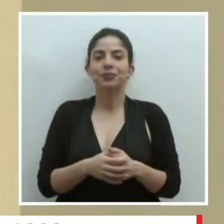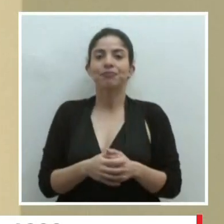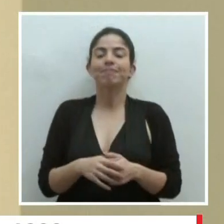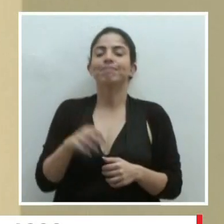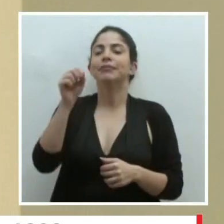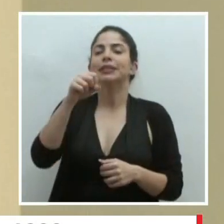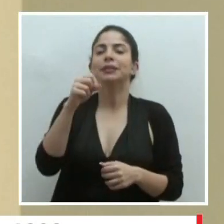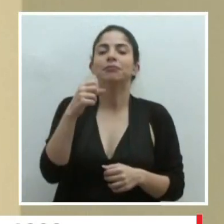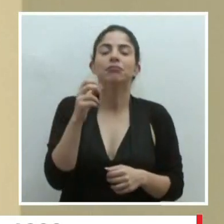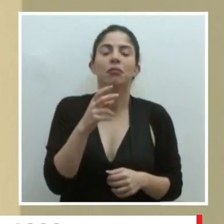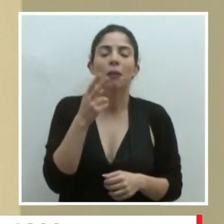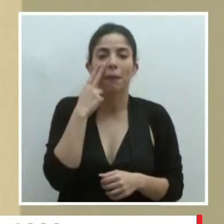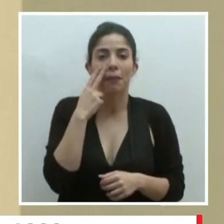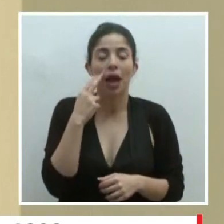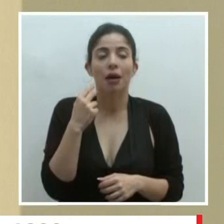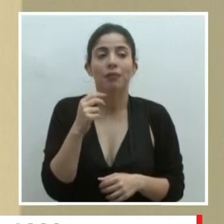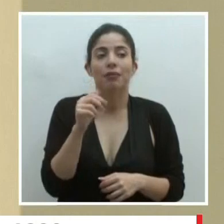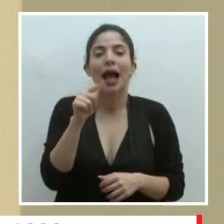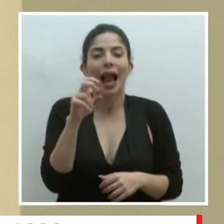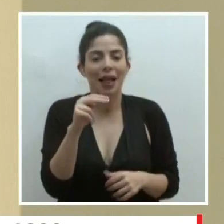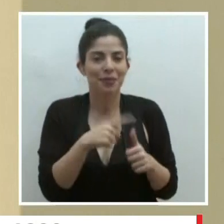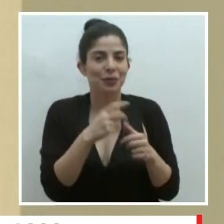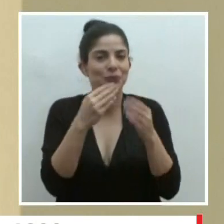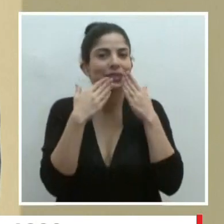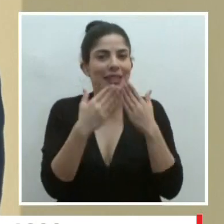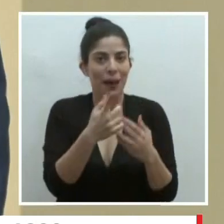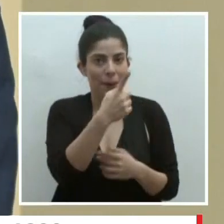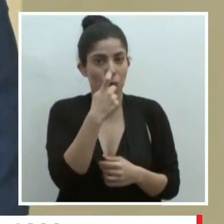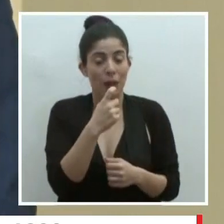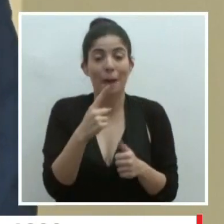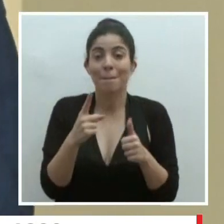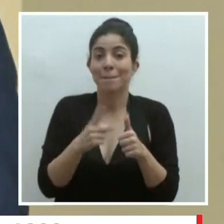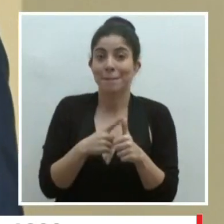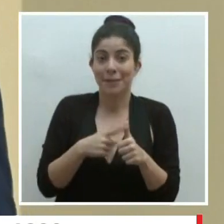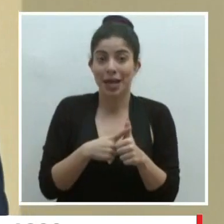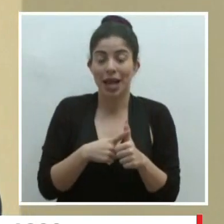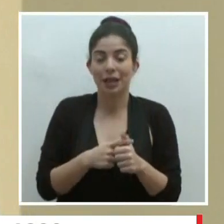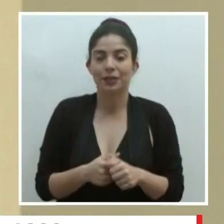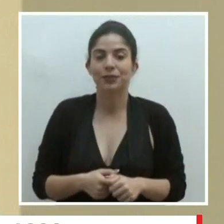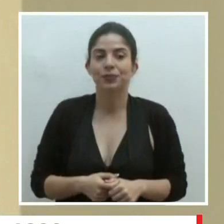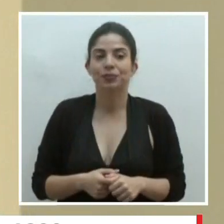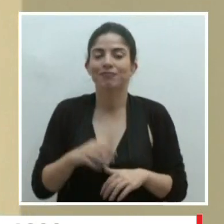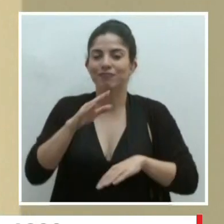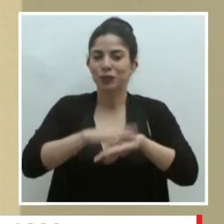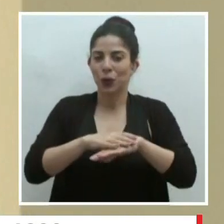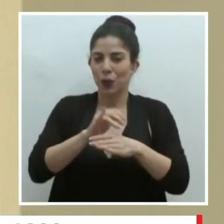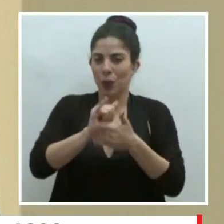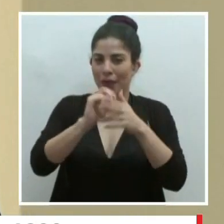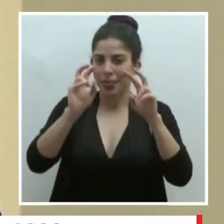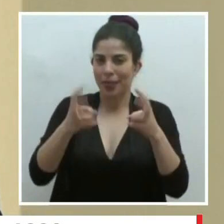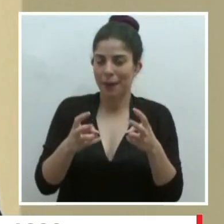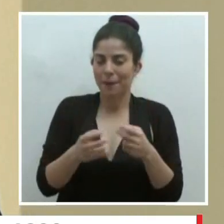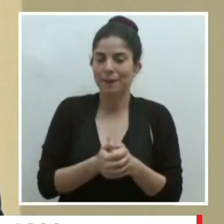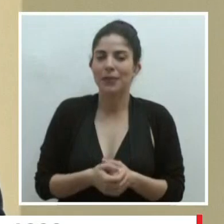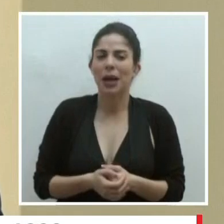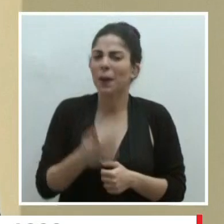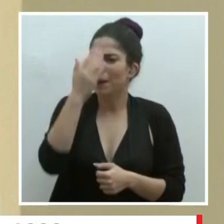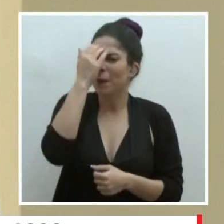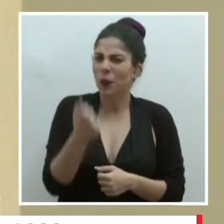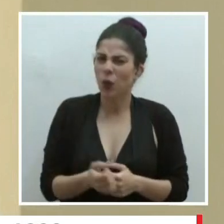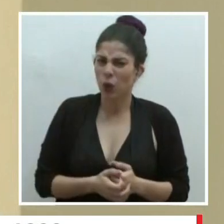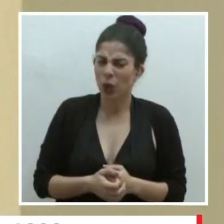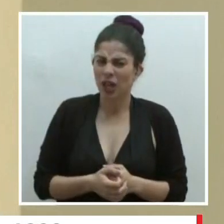Sí, con respecto, don Alan, muchas gracias por la pregunta. La primera es de este asunto de por qué